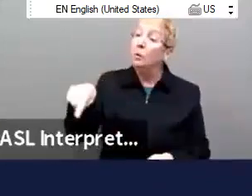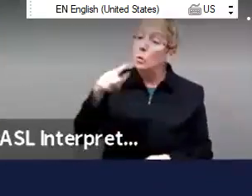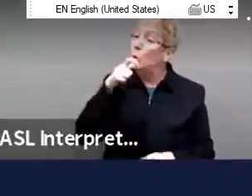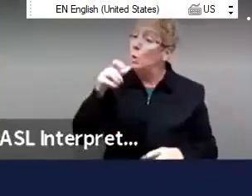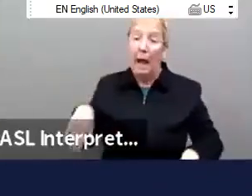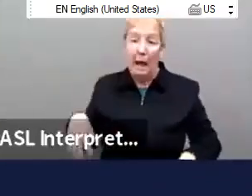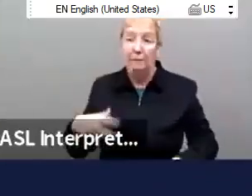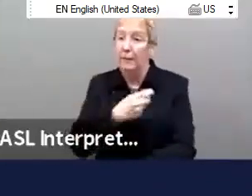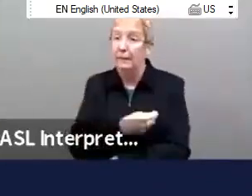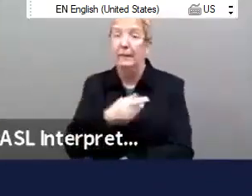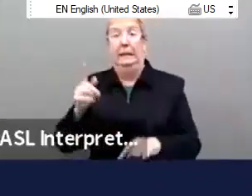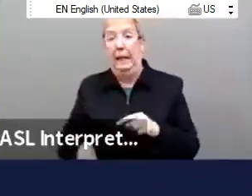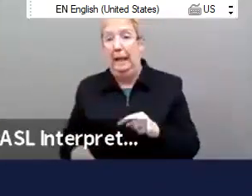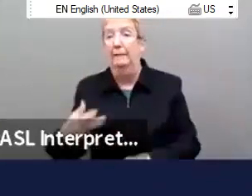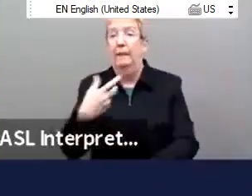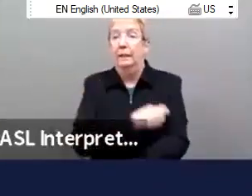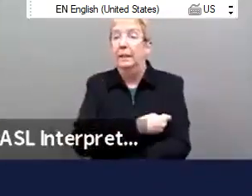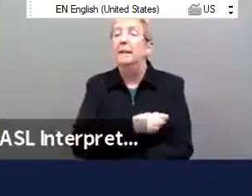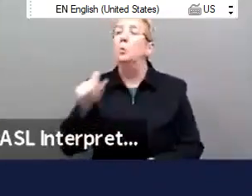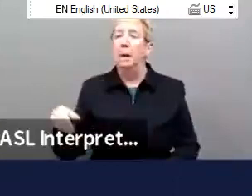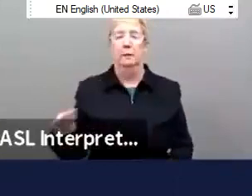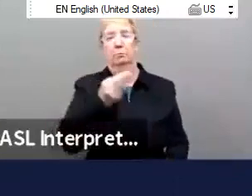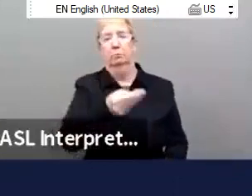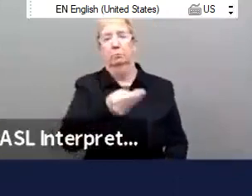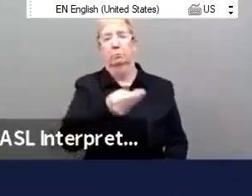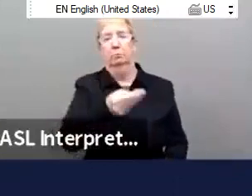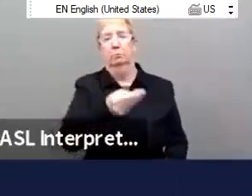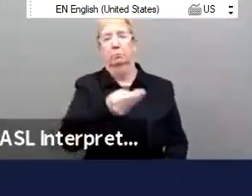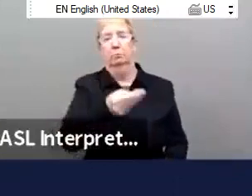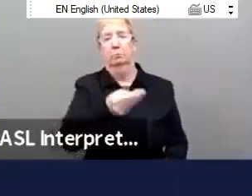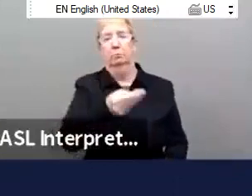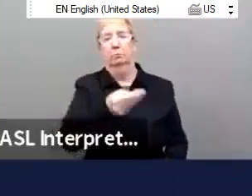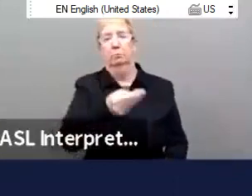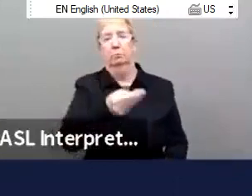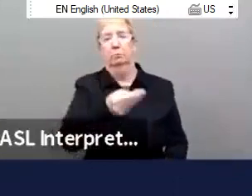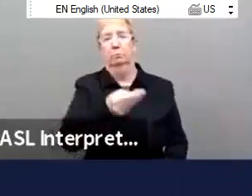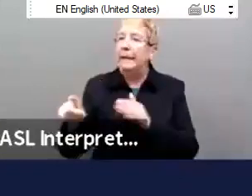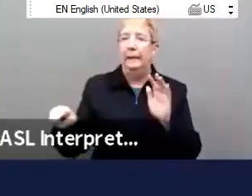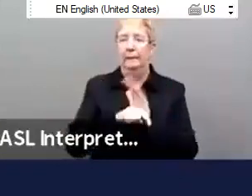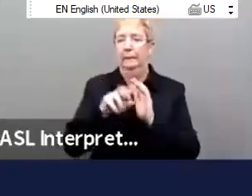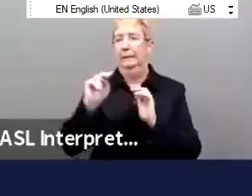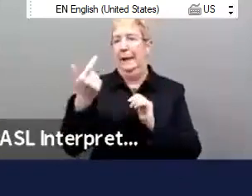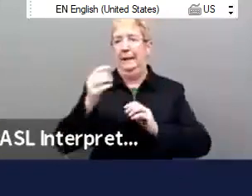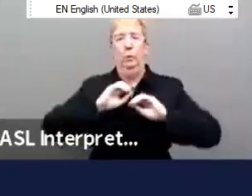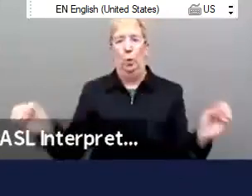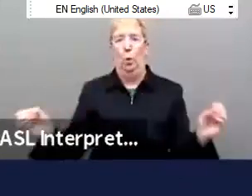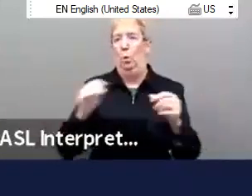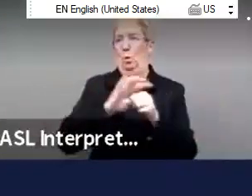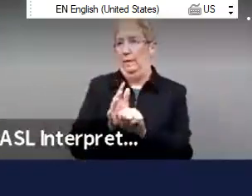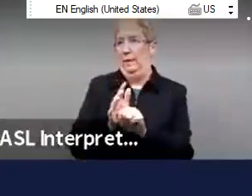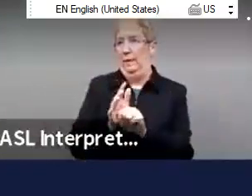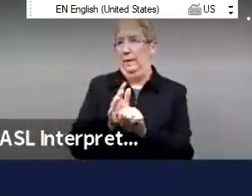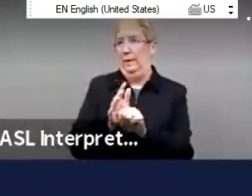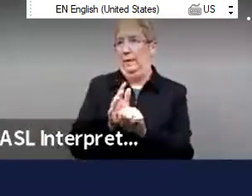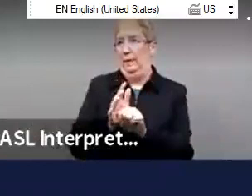que califican para las pocas exenciones que existen van a seguir vigentes, son exenciones